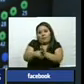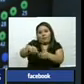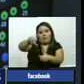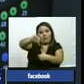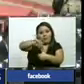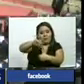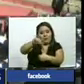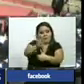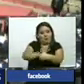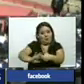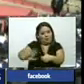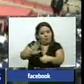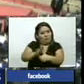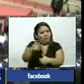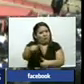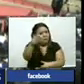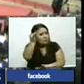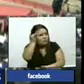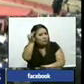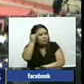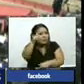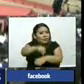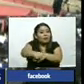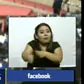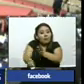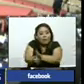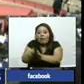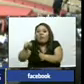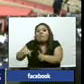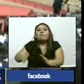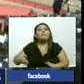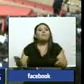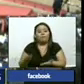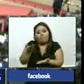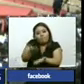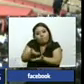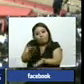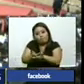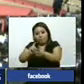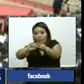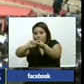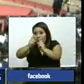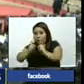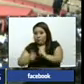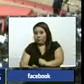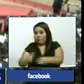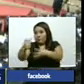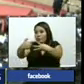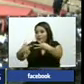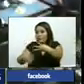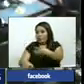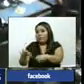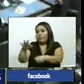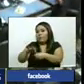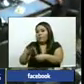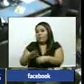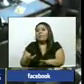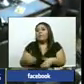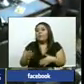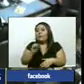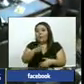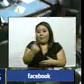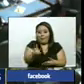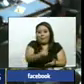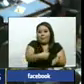Centroamericano. Recordemos que en la Asamblea Legislativa está en estudio una propuesta de reforma al Código Electoral presentada por ediles de municipios del